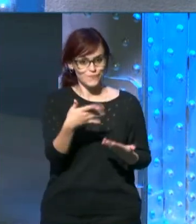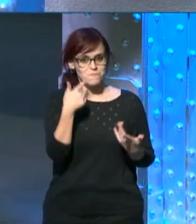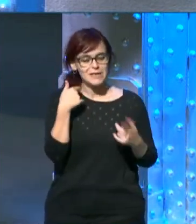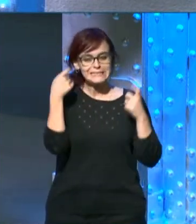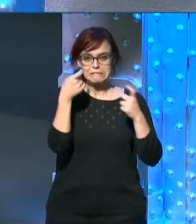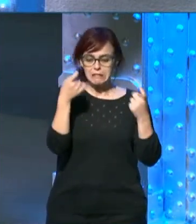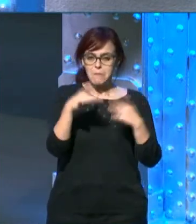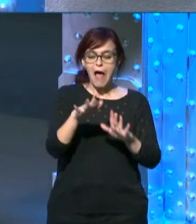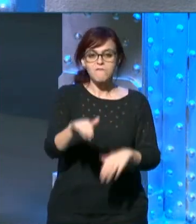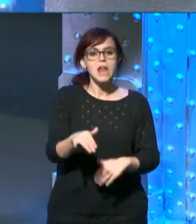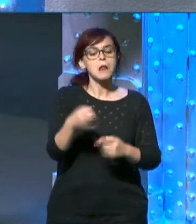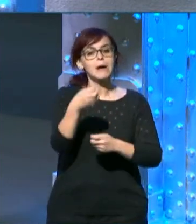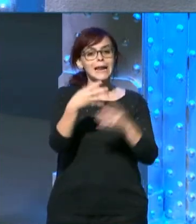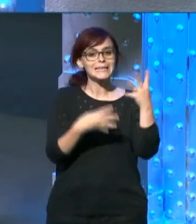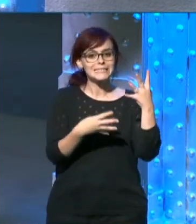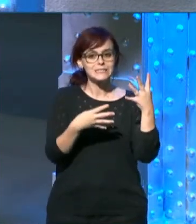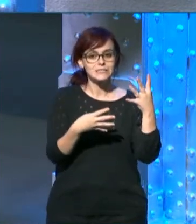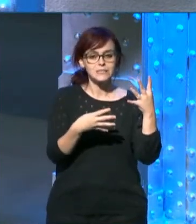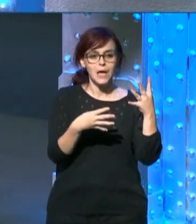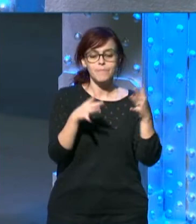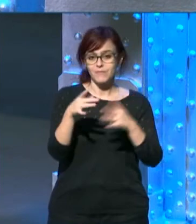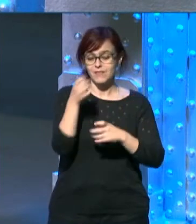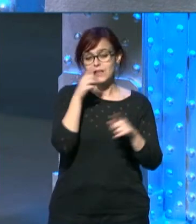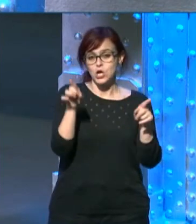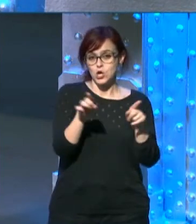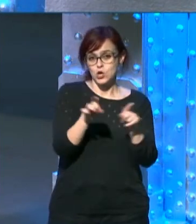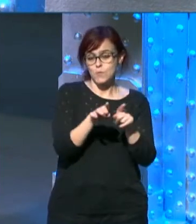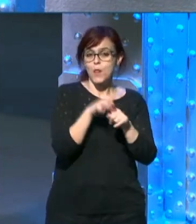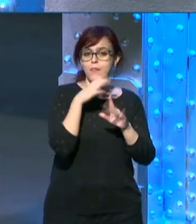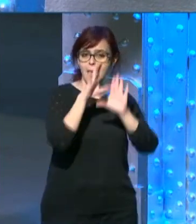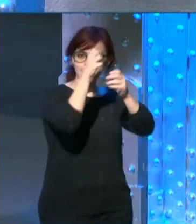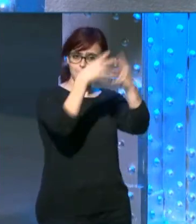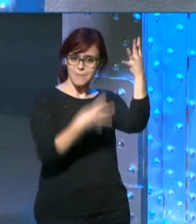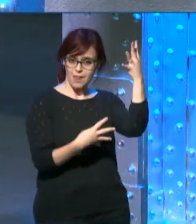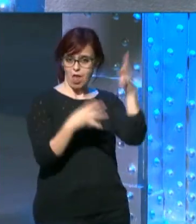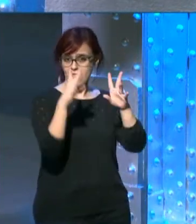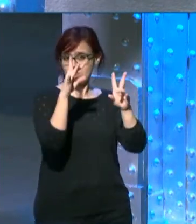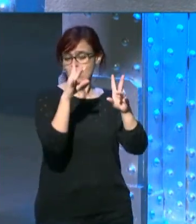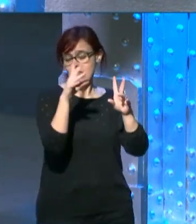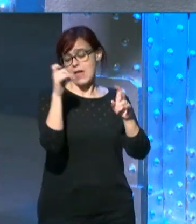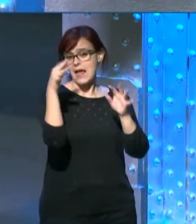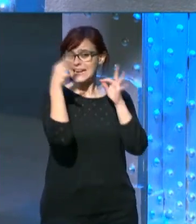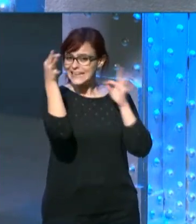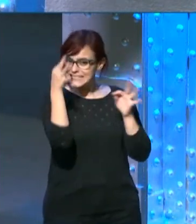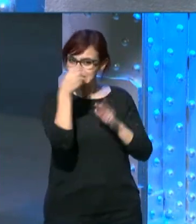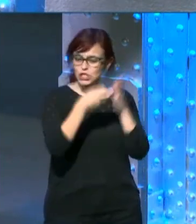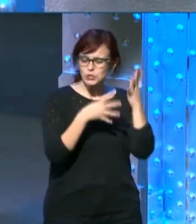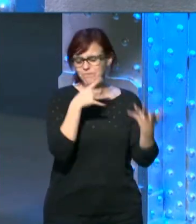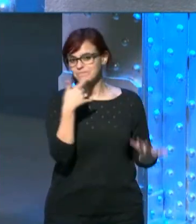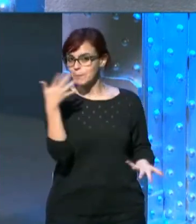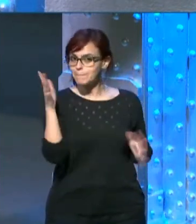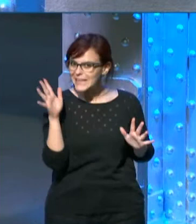ya tenemos lo que se llama pila de requisitos de un producto. Regular. No. ¿Por